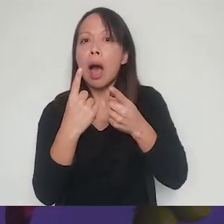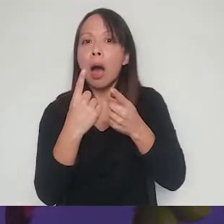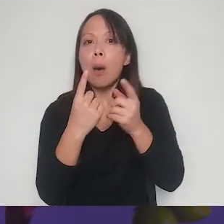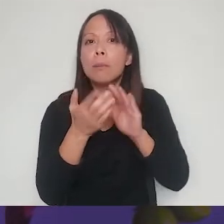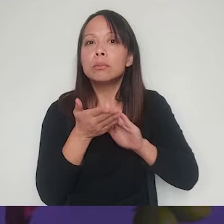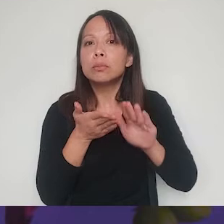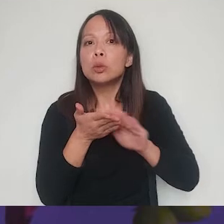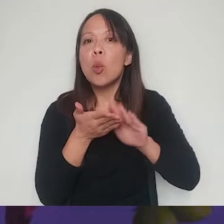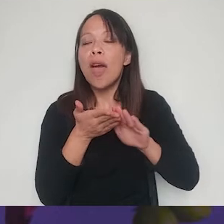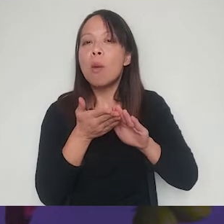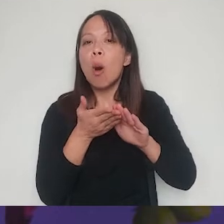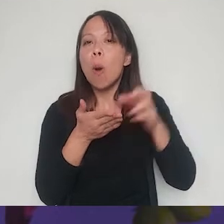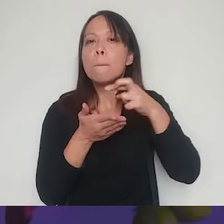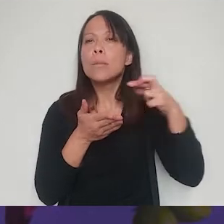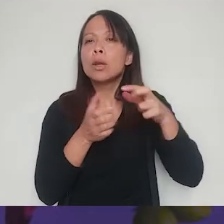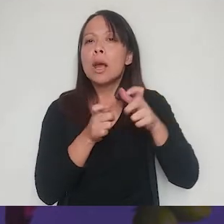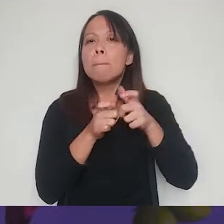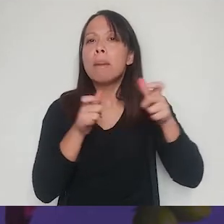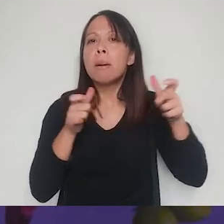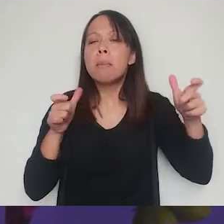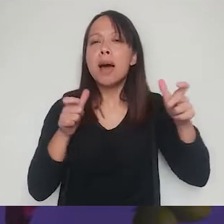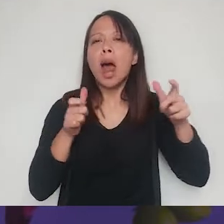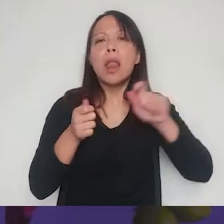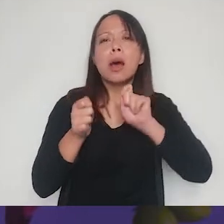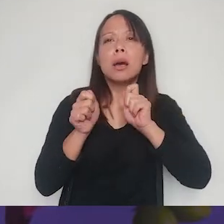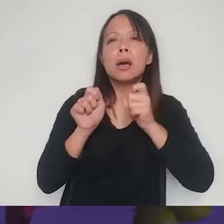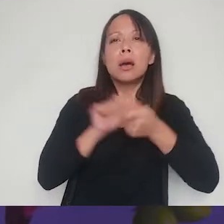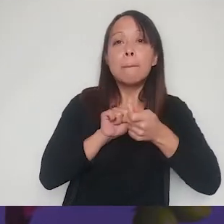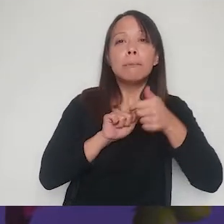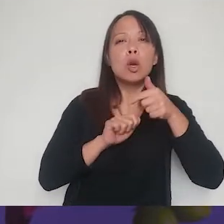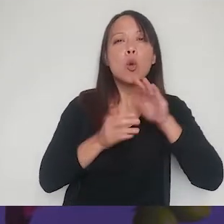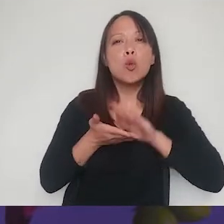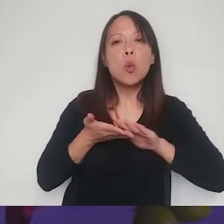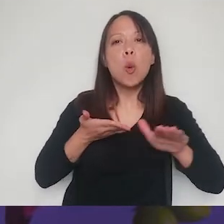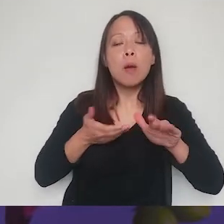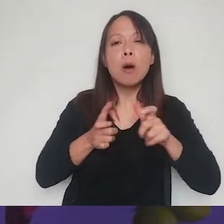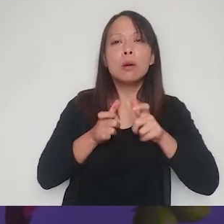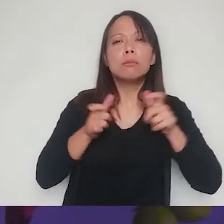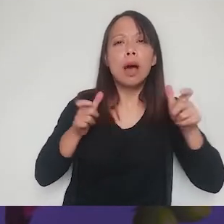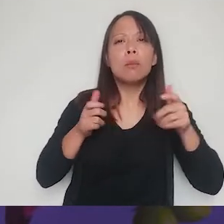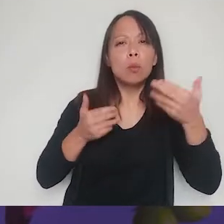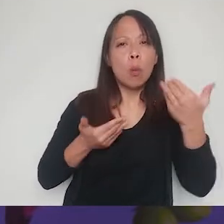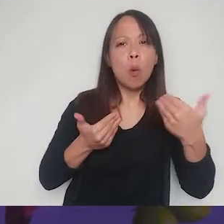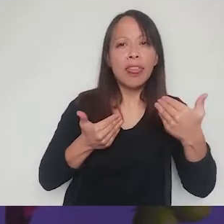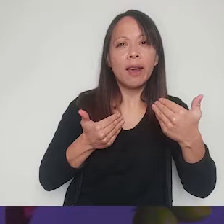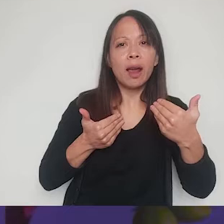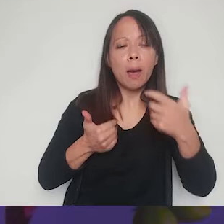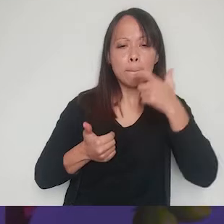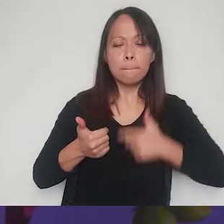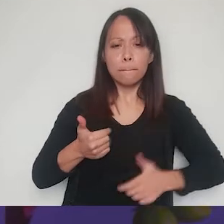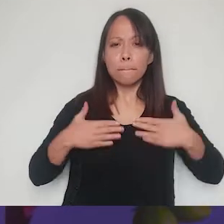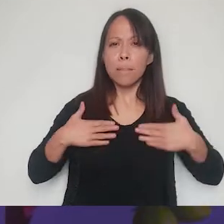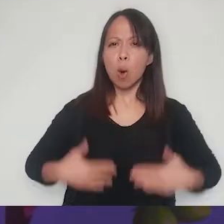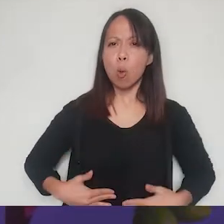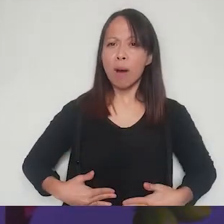y eso lleva a la conclusión de que el número de proteínas codificadas por nuestro genoma es mucho mayor que el número de genes